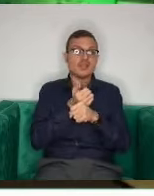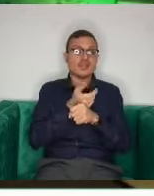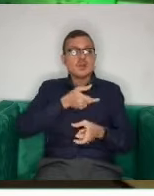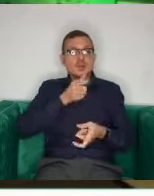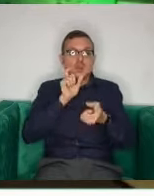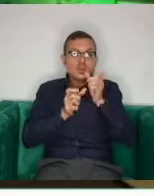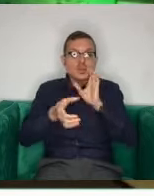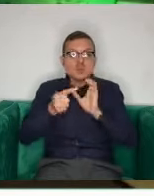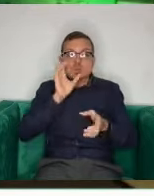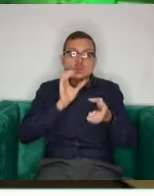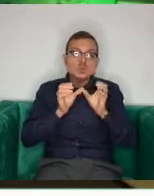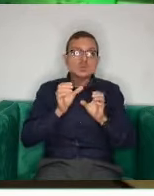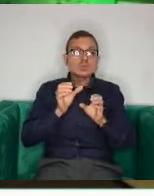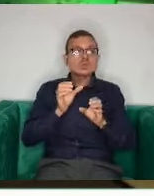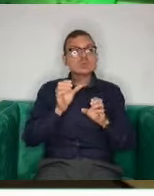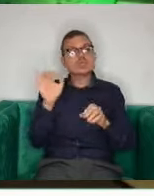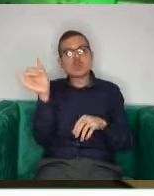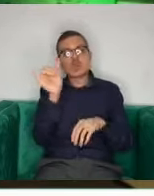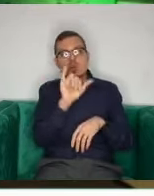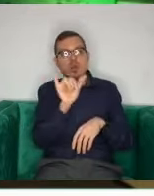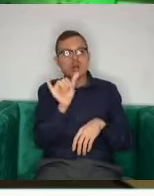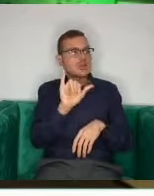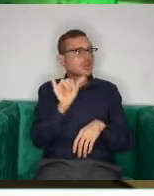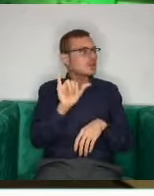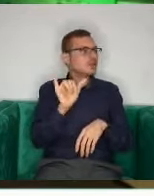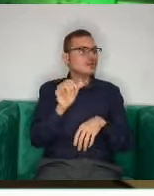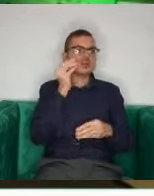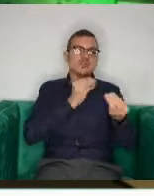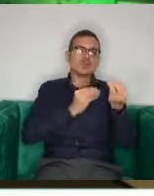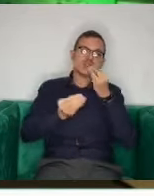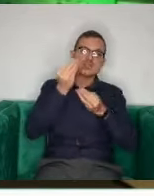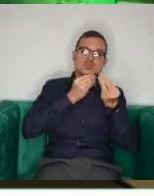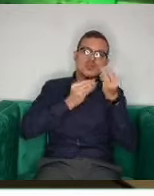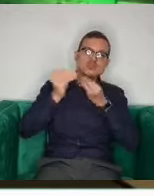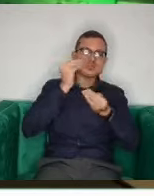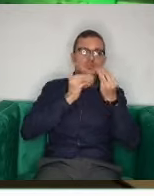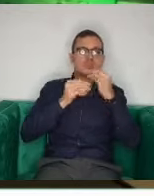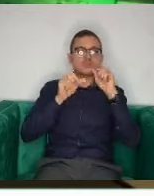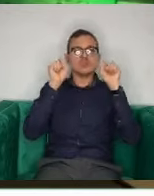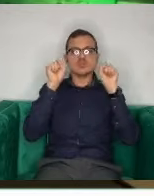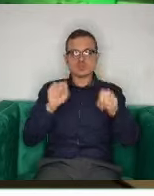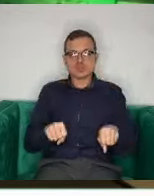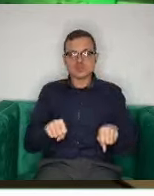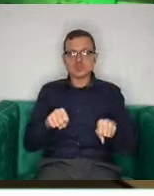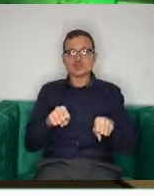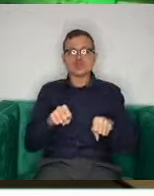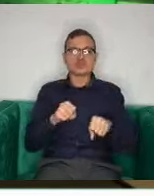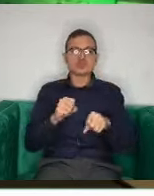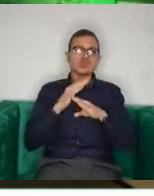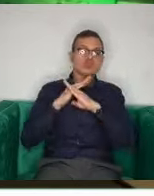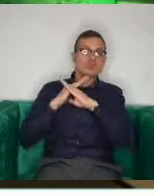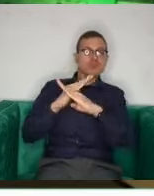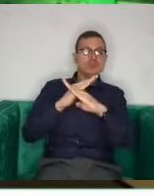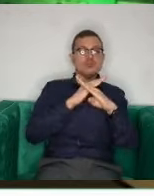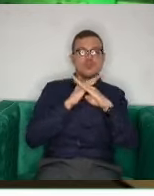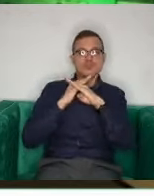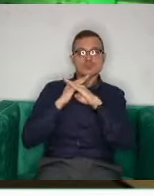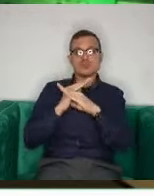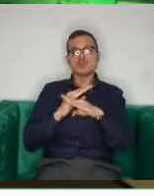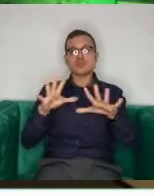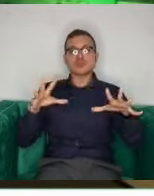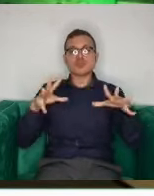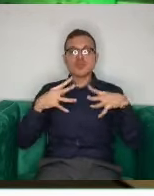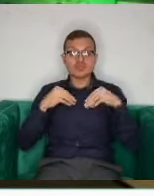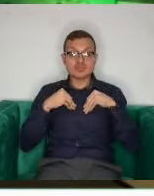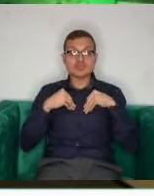los alimentos tienen la capacidad de inhibir la absorción de ciertos medicamentos. Así que usted, antes de hacer cualquier cambio